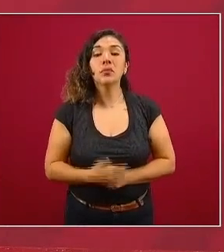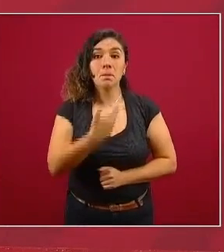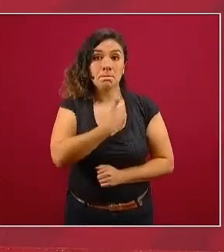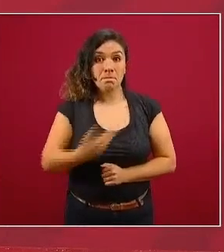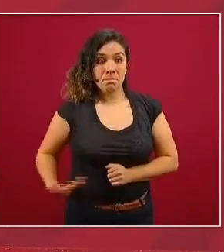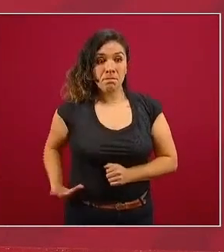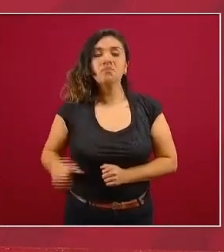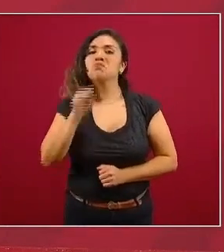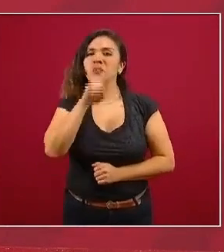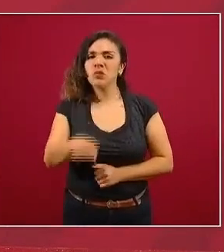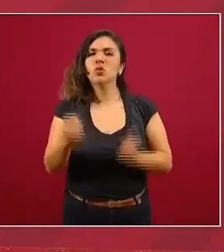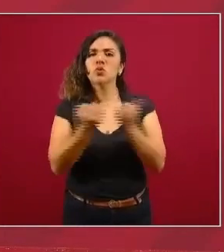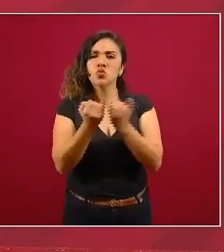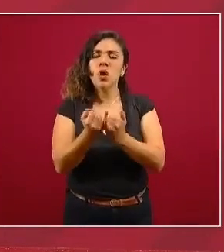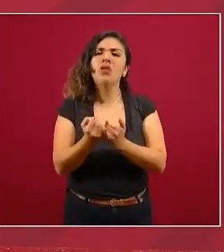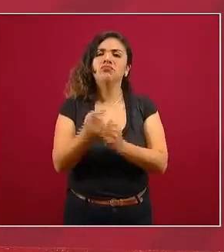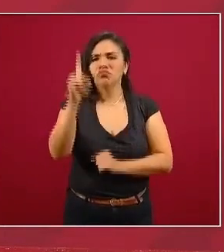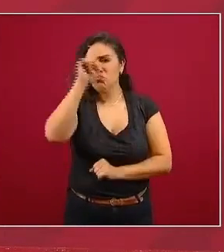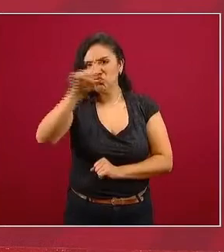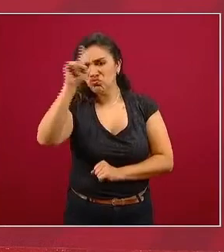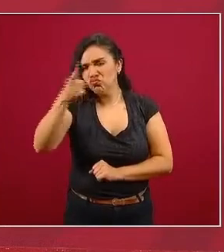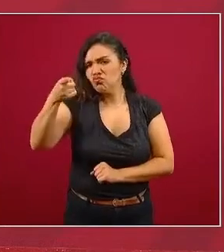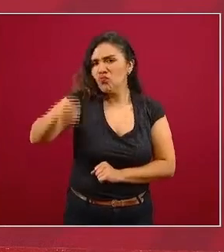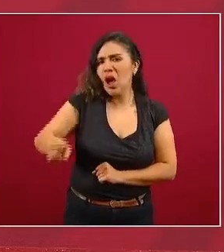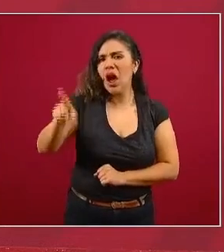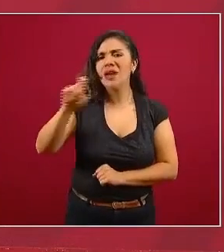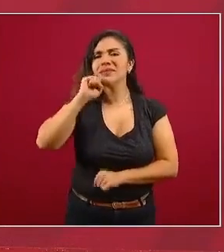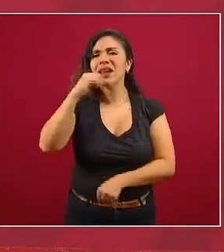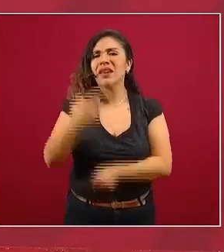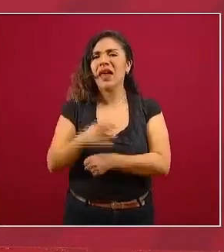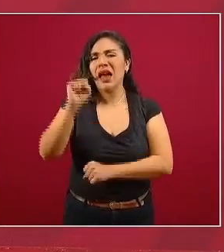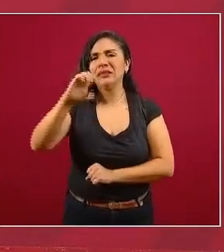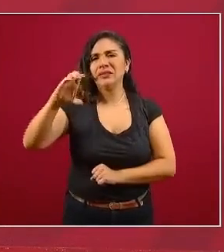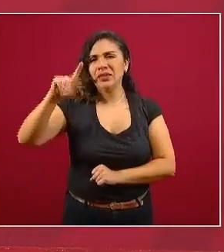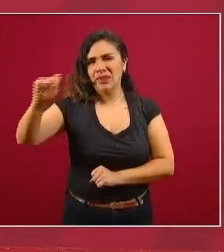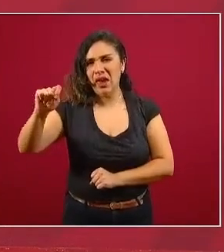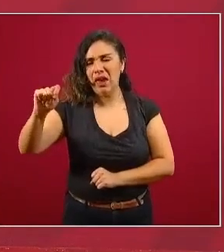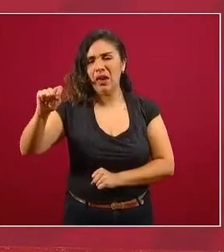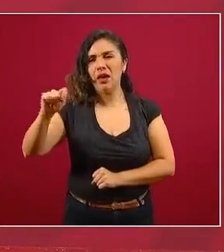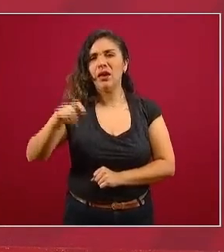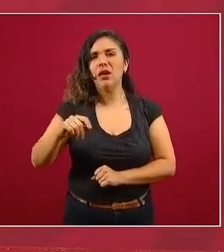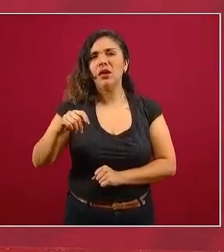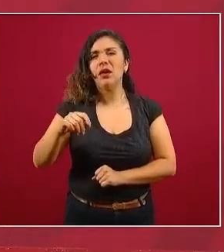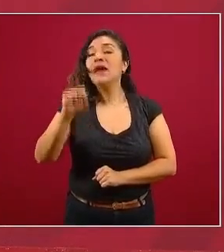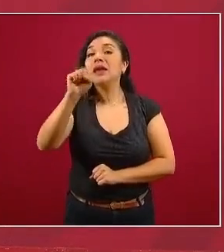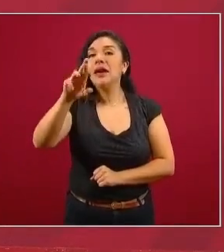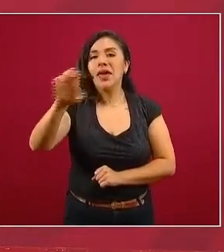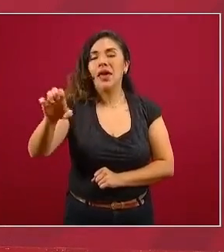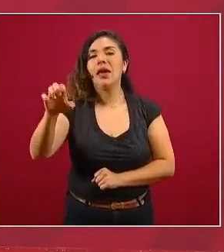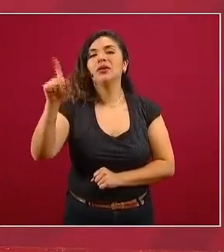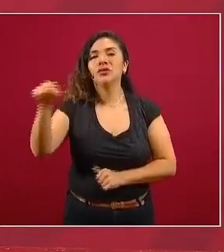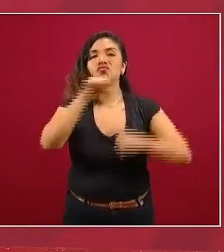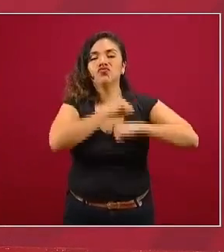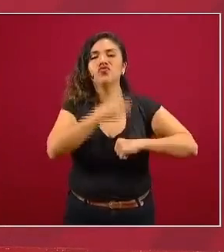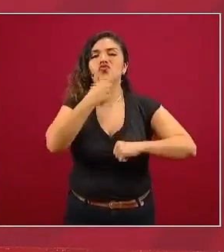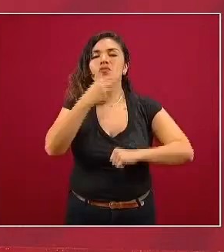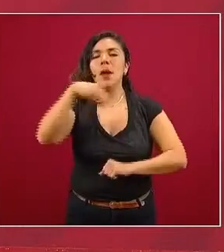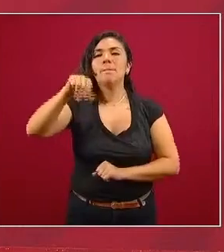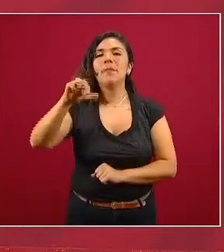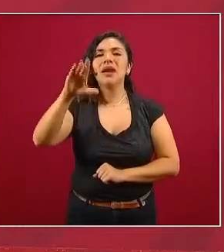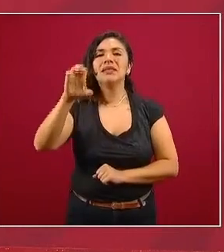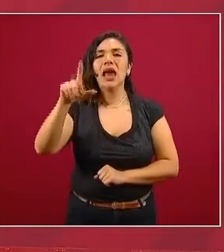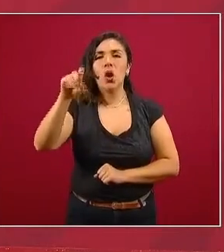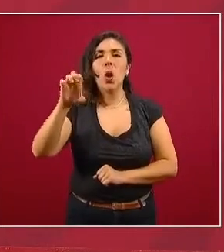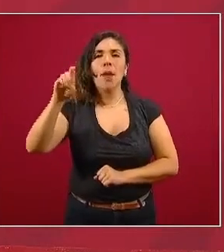el presidente también instruyó a la Secretaría de Relaciones Exteriores, específicamente a su titular, el canciller